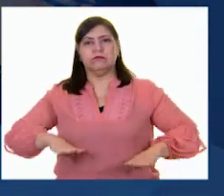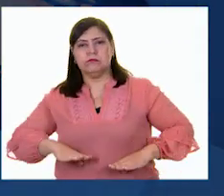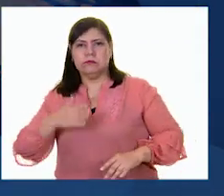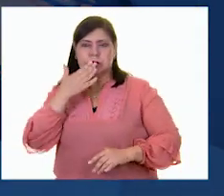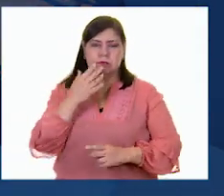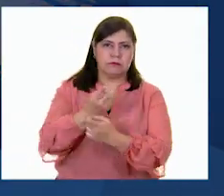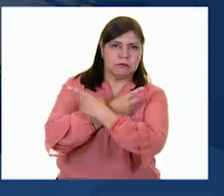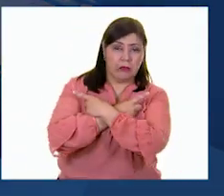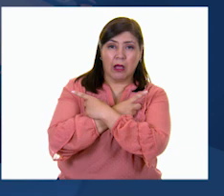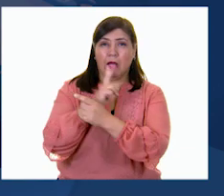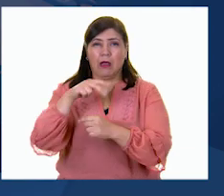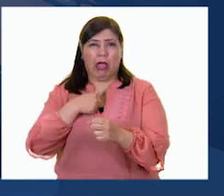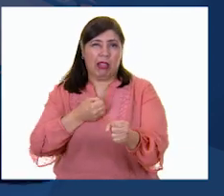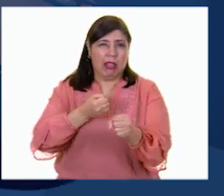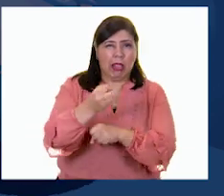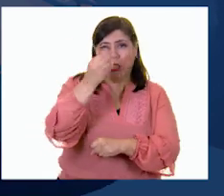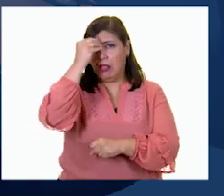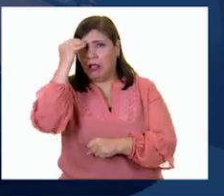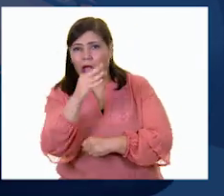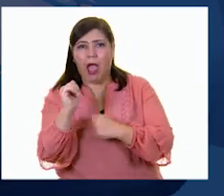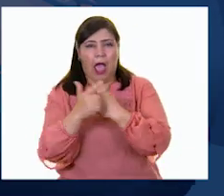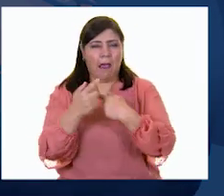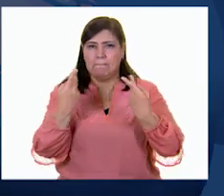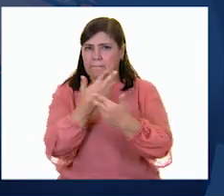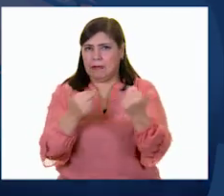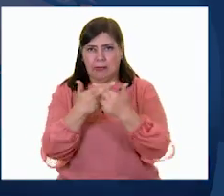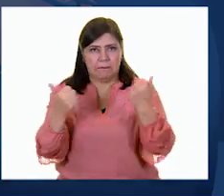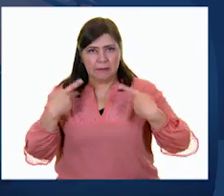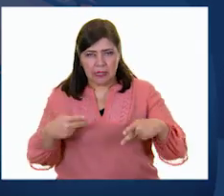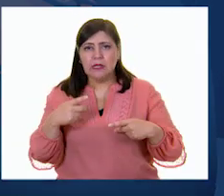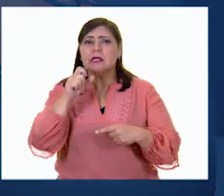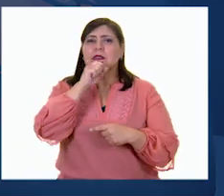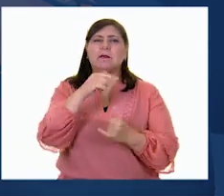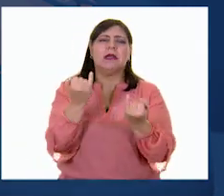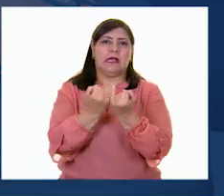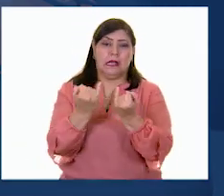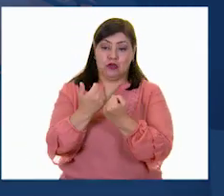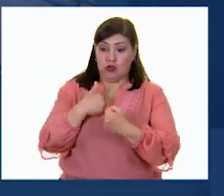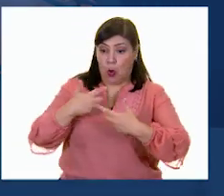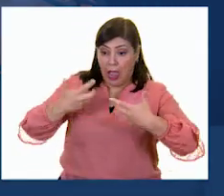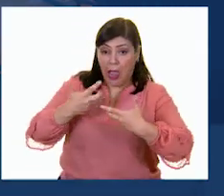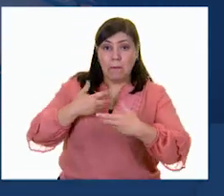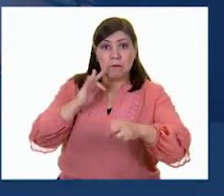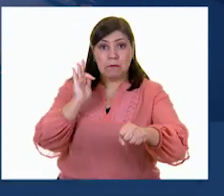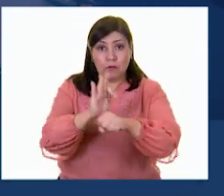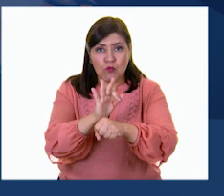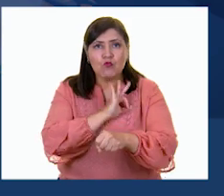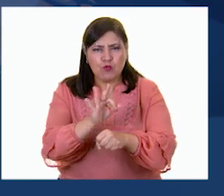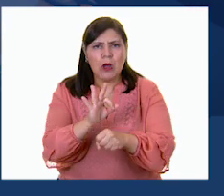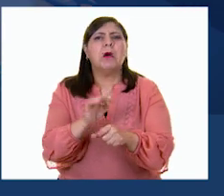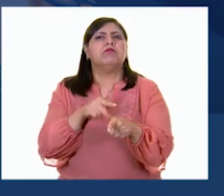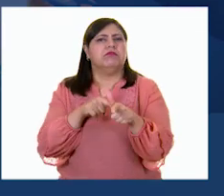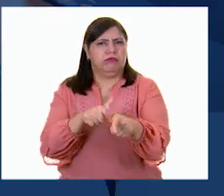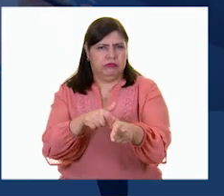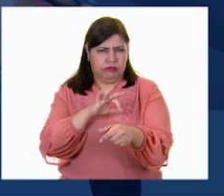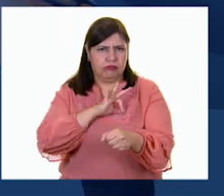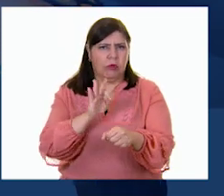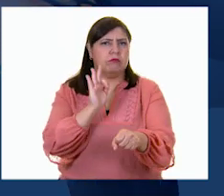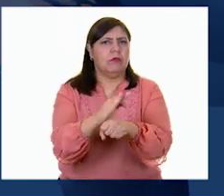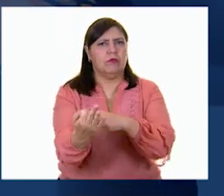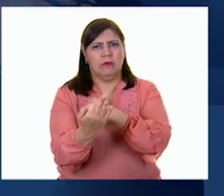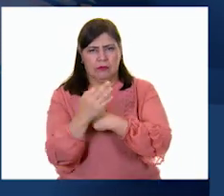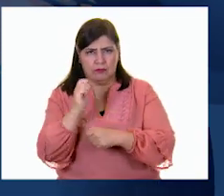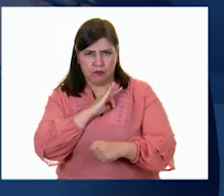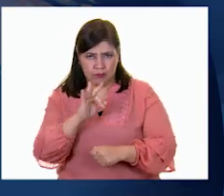hagas daño y jamás omitas el bien que puedas hacer. Muy interesante, María. Y yo también comparto esos preceptos. En mi